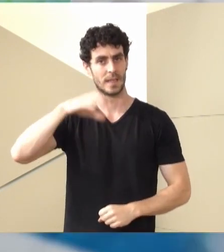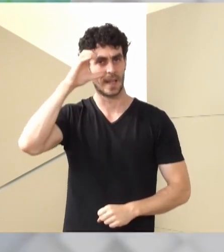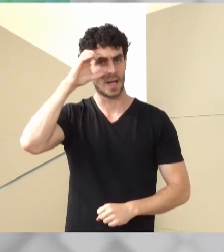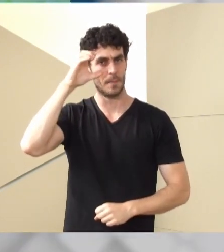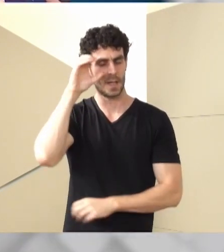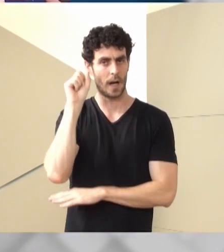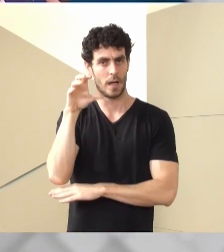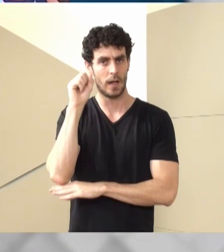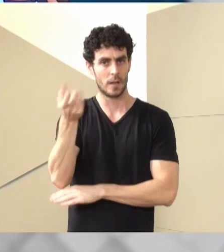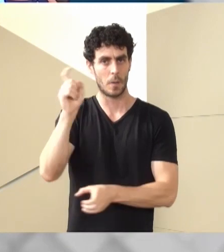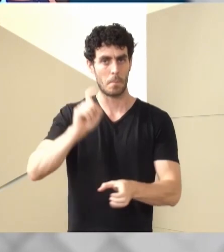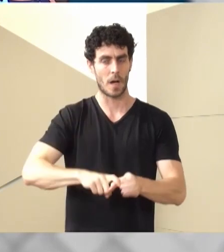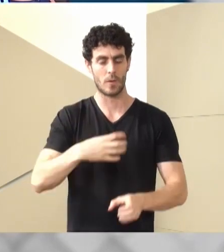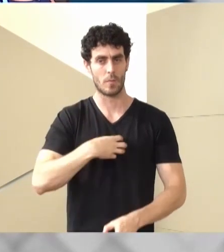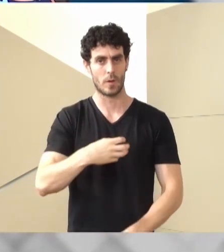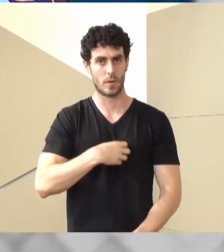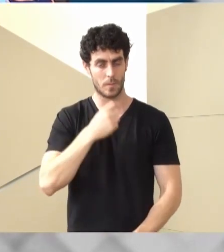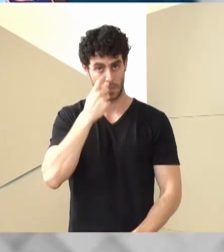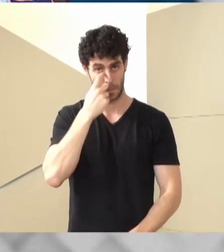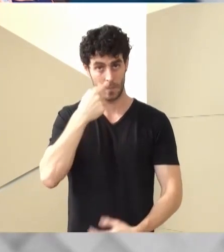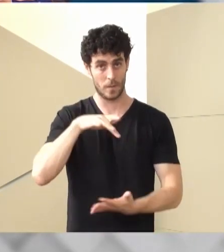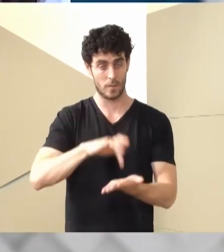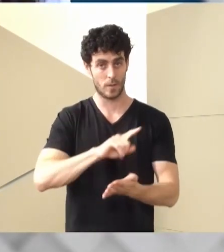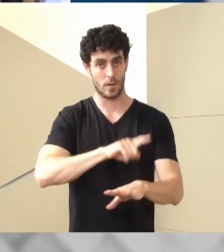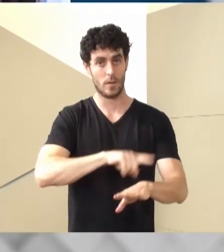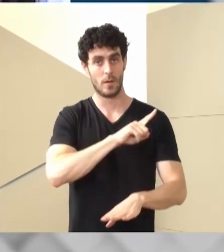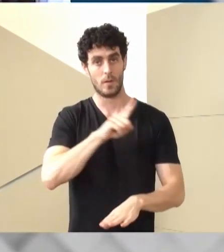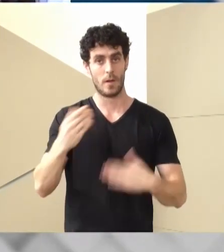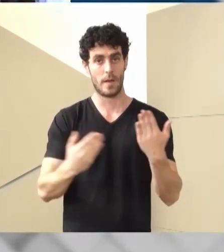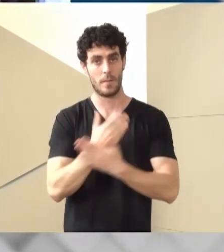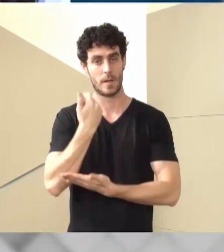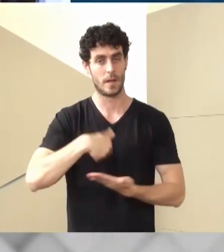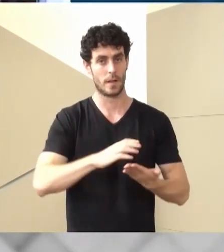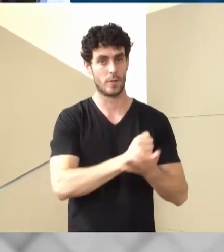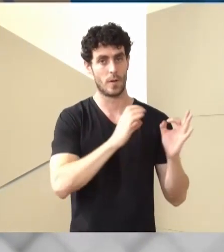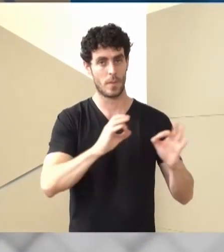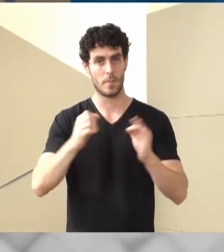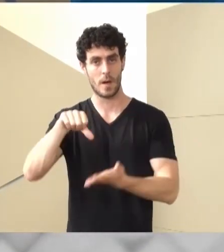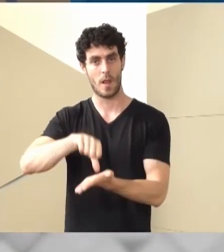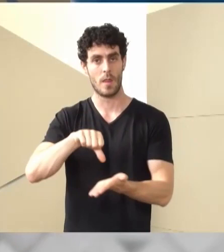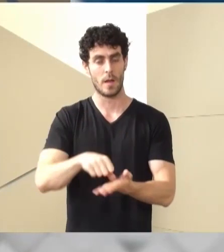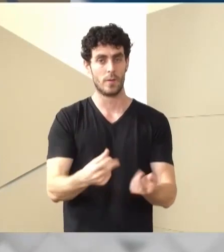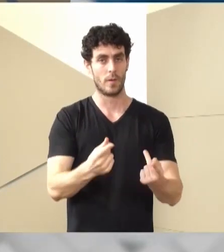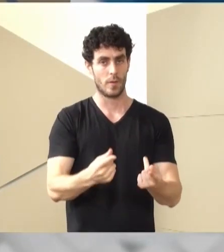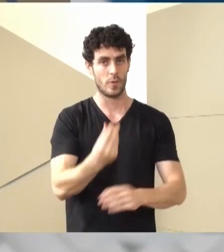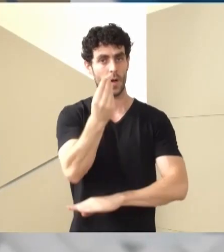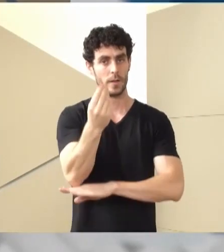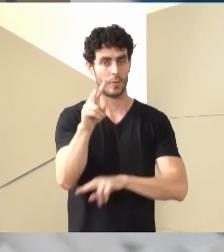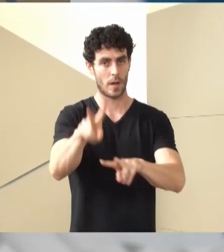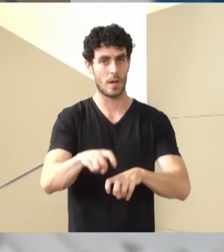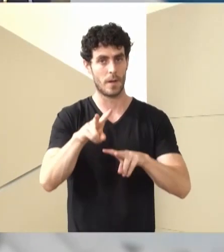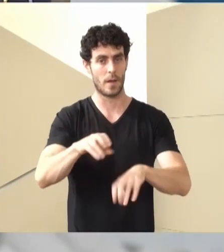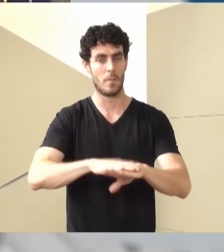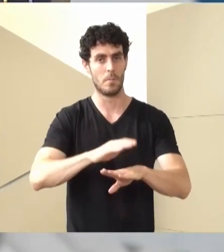al acto. Desde minutos antes de las 11 de la mañana ya estaba todo listo en el centro de Logroño, en la estatua del Labrador, para celebrar el